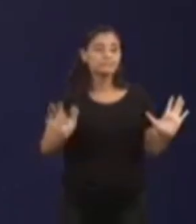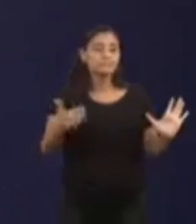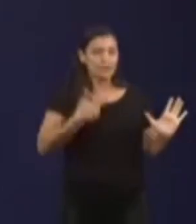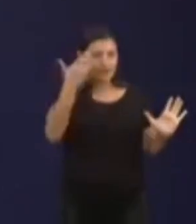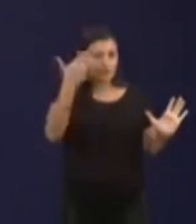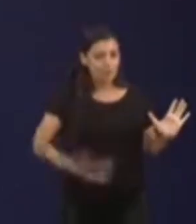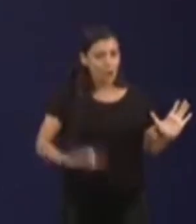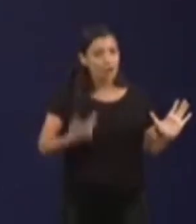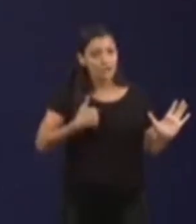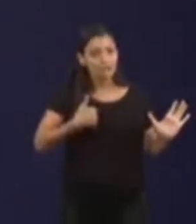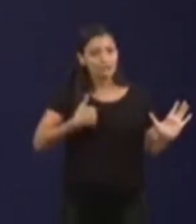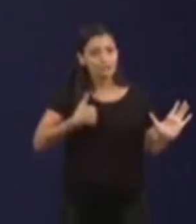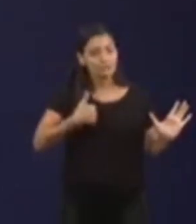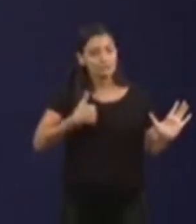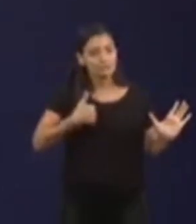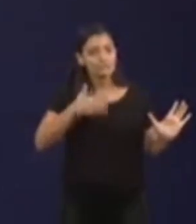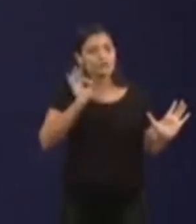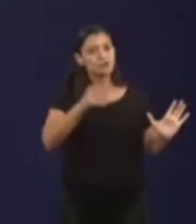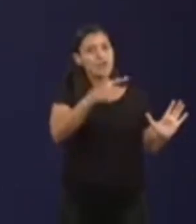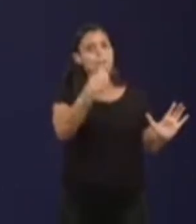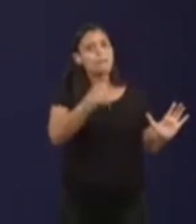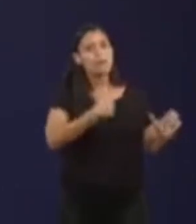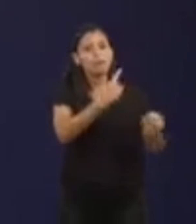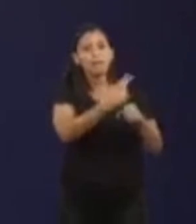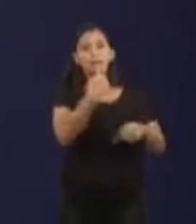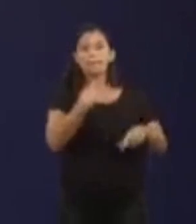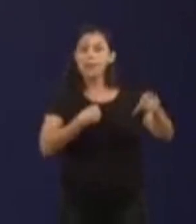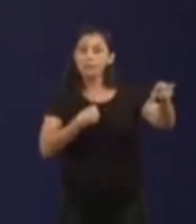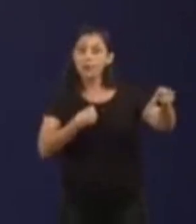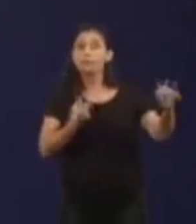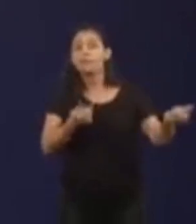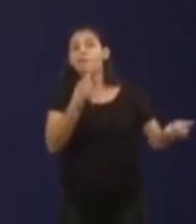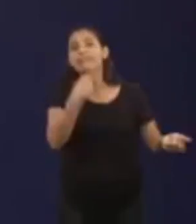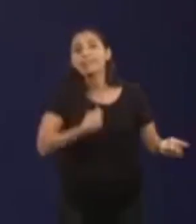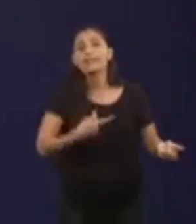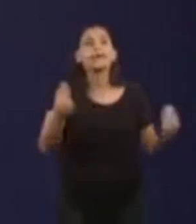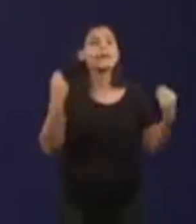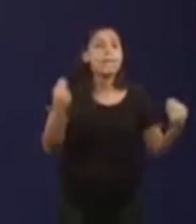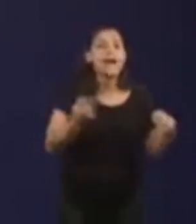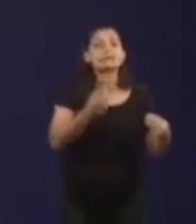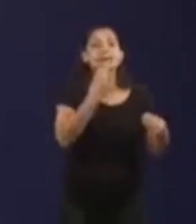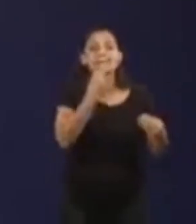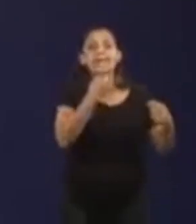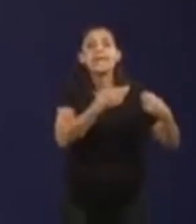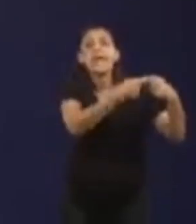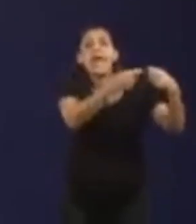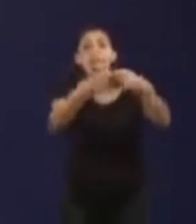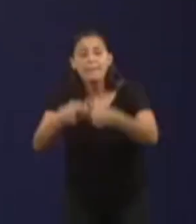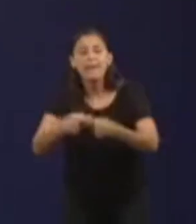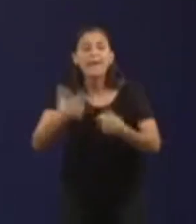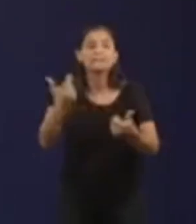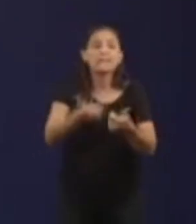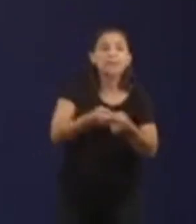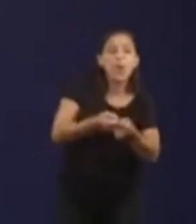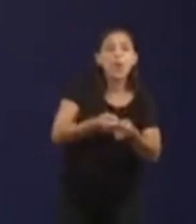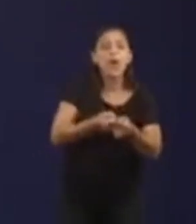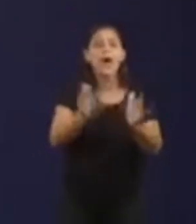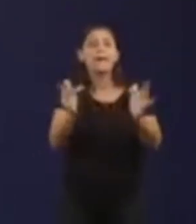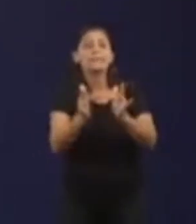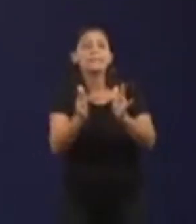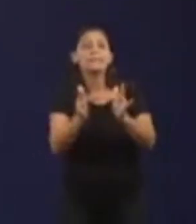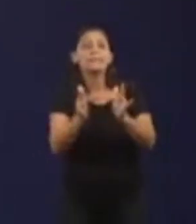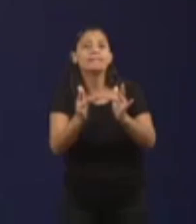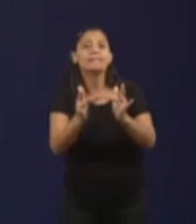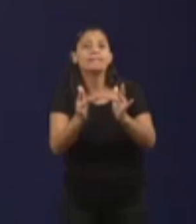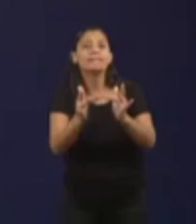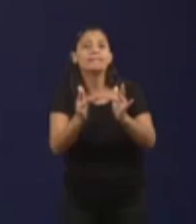Yo entiendo que lo que me planteas con la primera pregunta es bueno Qué pasa si las empresas de telecomunicaciones toman la postura que inicialmente tomaron las